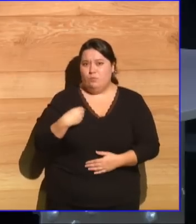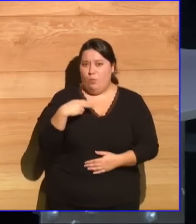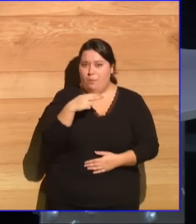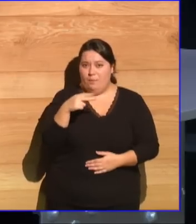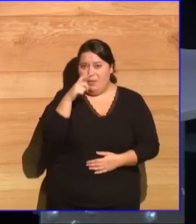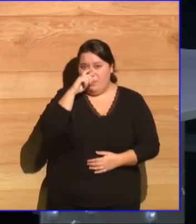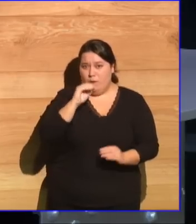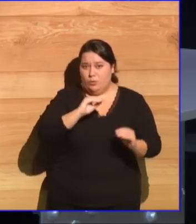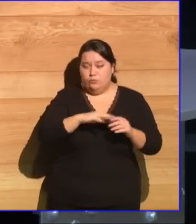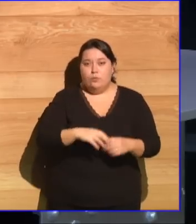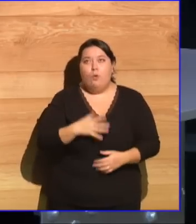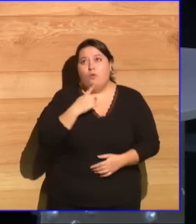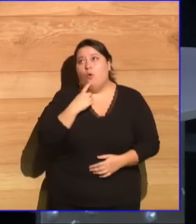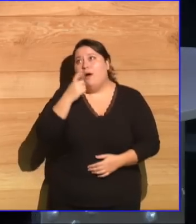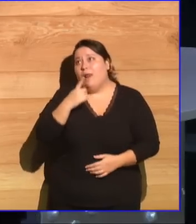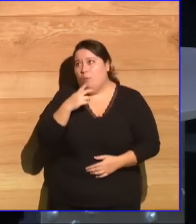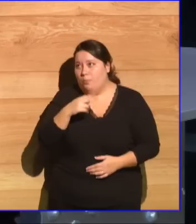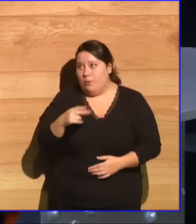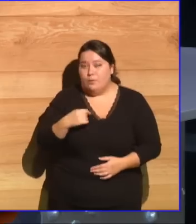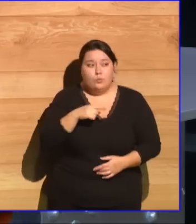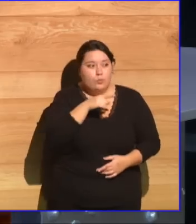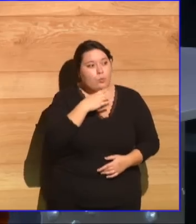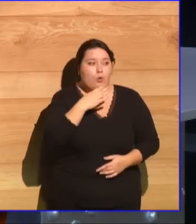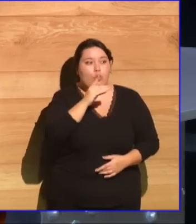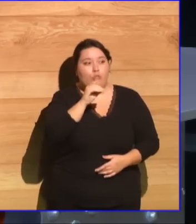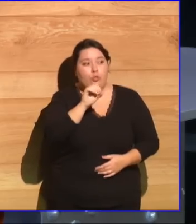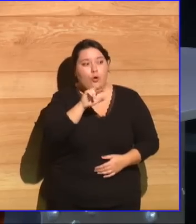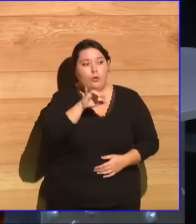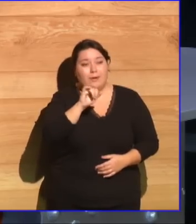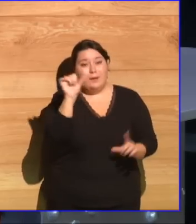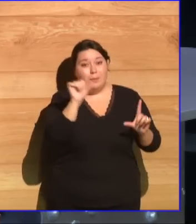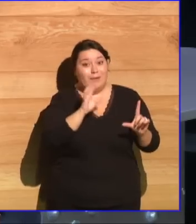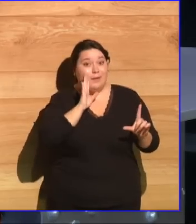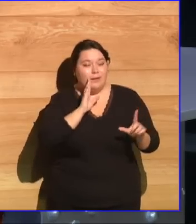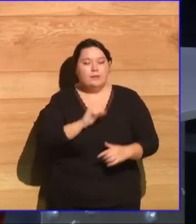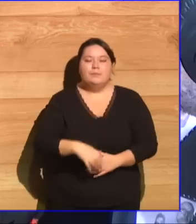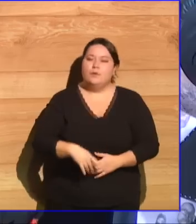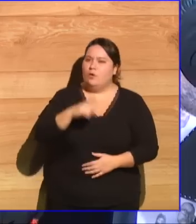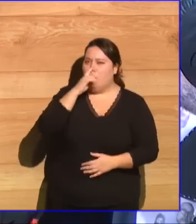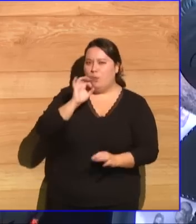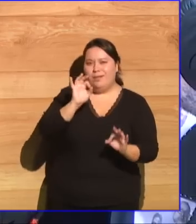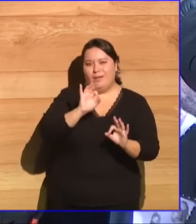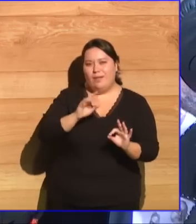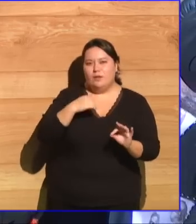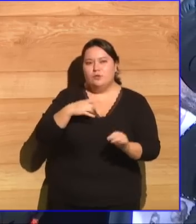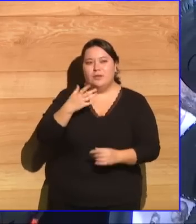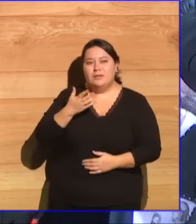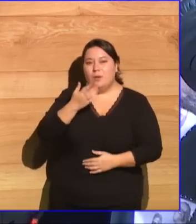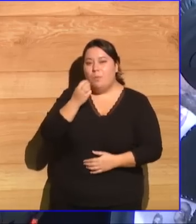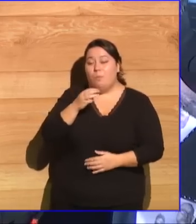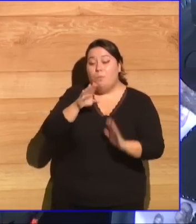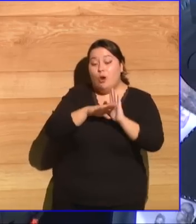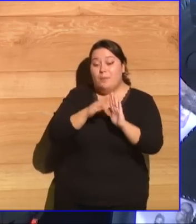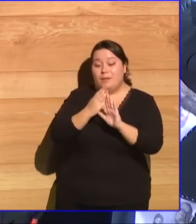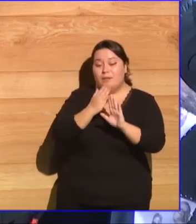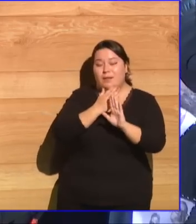nada, ojalá, nada. ojalá fuera un pez. No tengo memoria. Eres ¿vale? Dory. Y entonces no me acuerdo de cuál ha sido en estos 3 programas